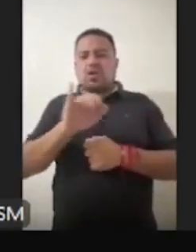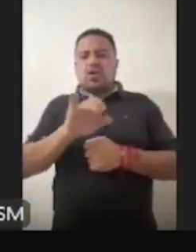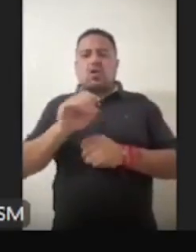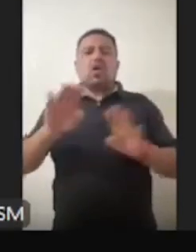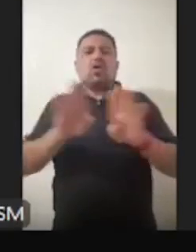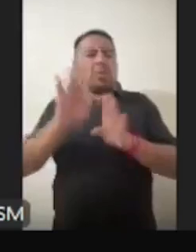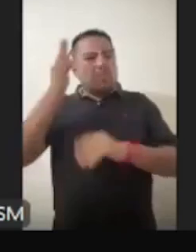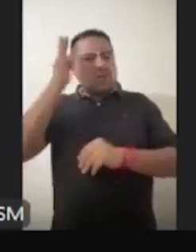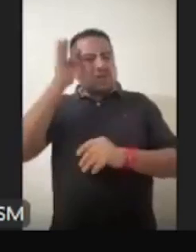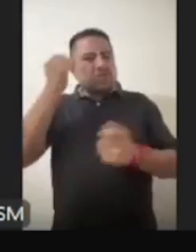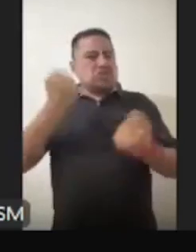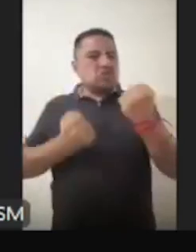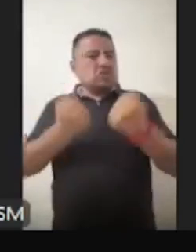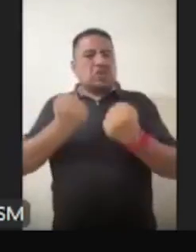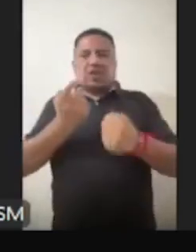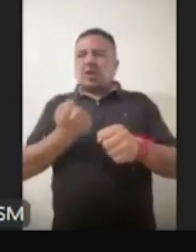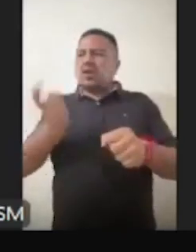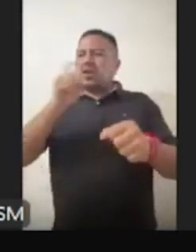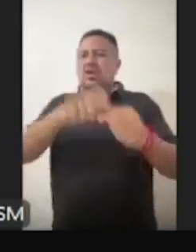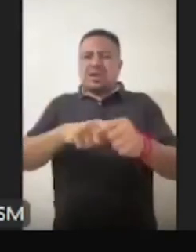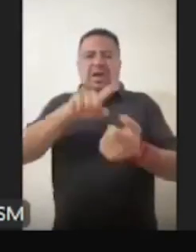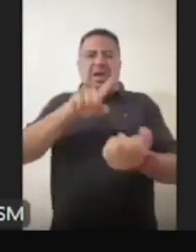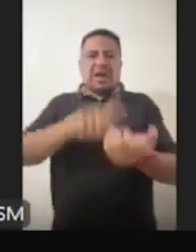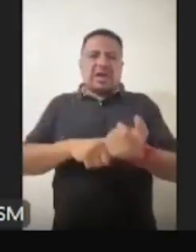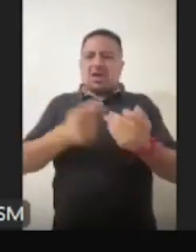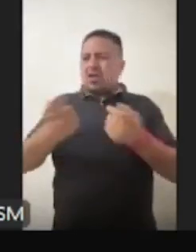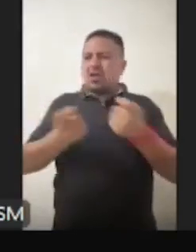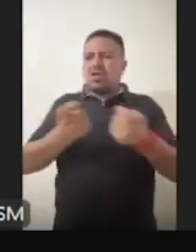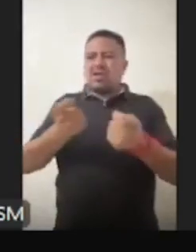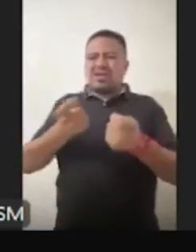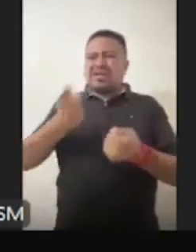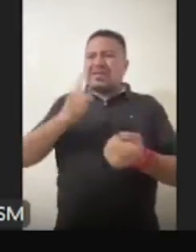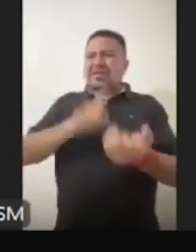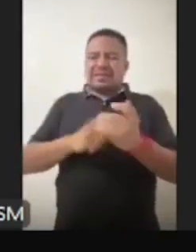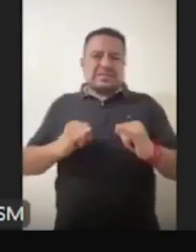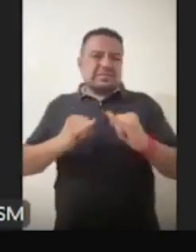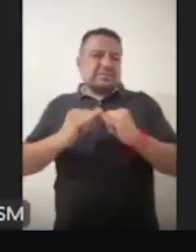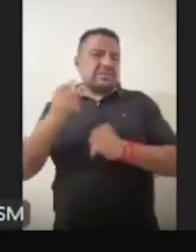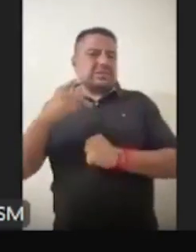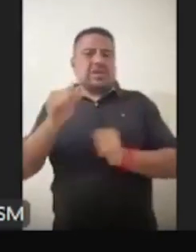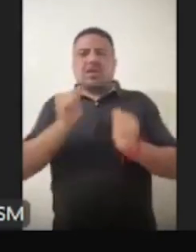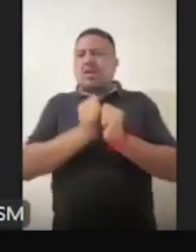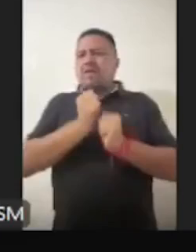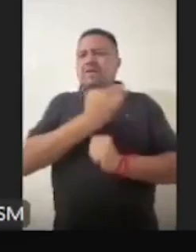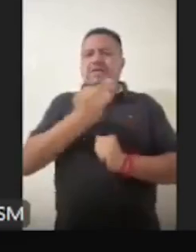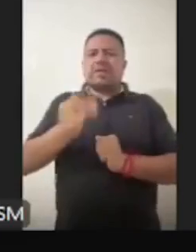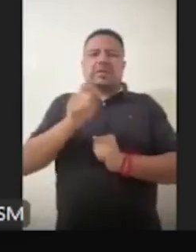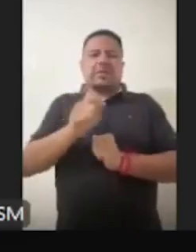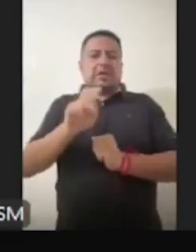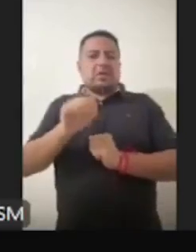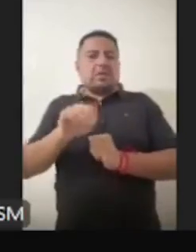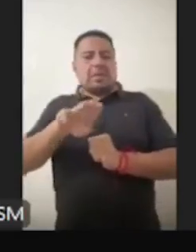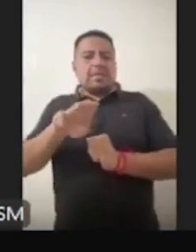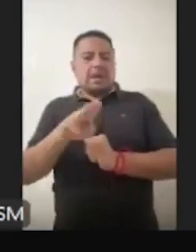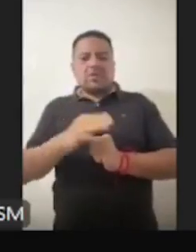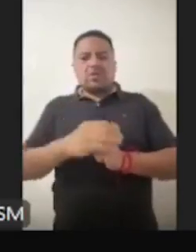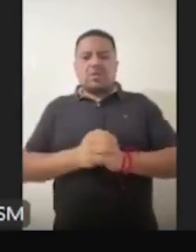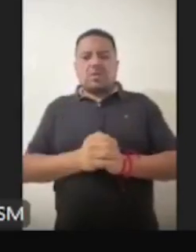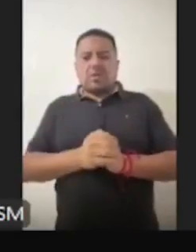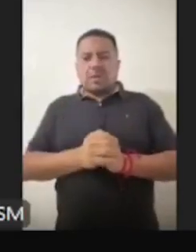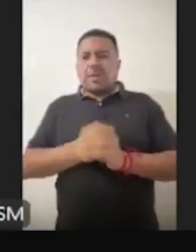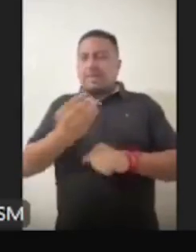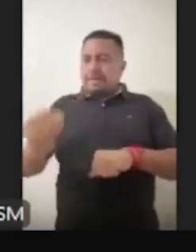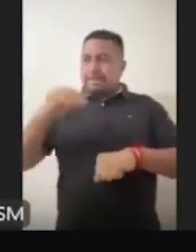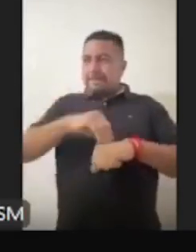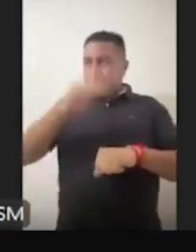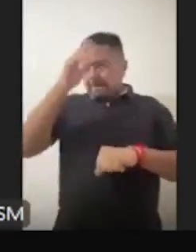chofer asistente adscrito al órgano interno de control del referido instituto con fecha 29 de mayo. Se celebró un convenio